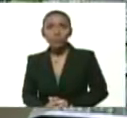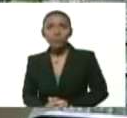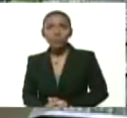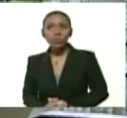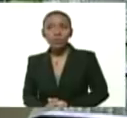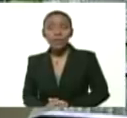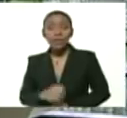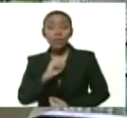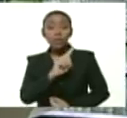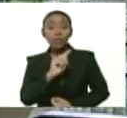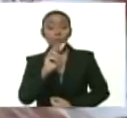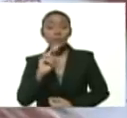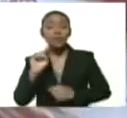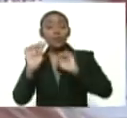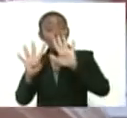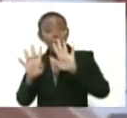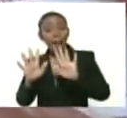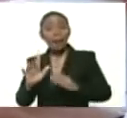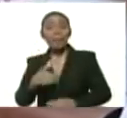De los 129 casos,